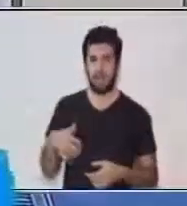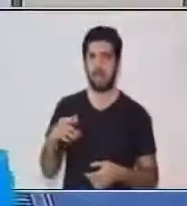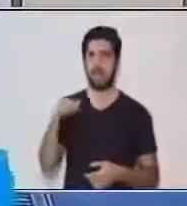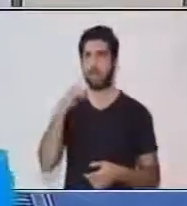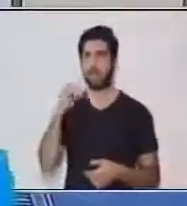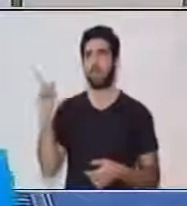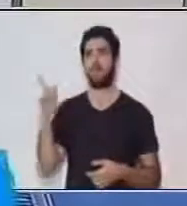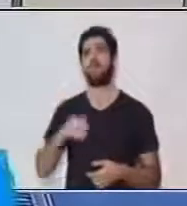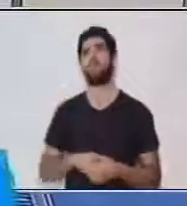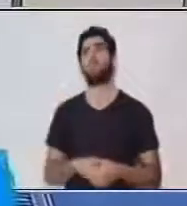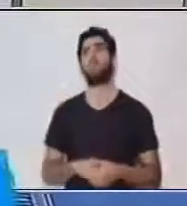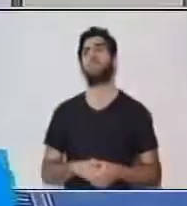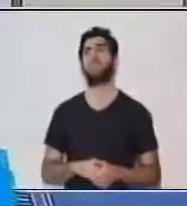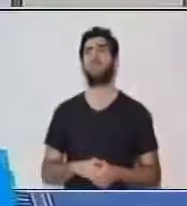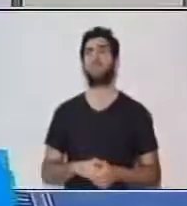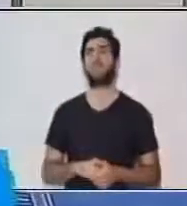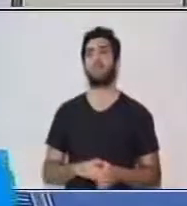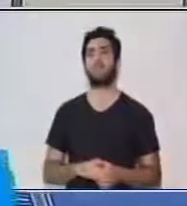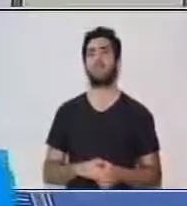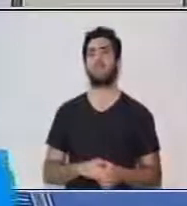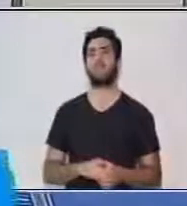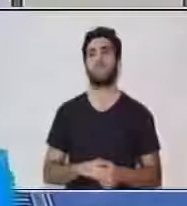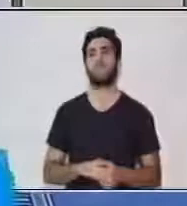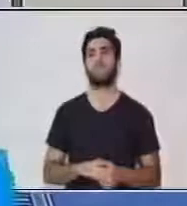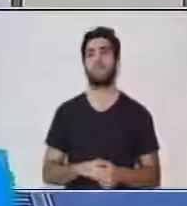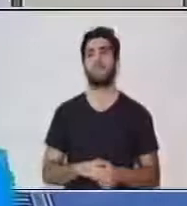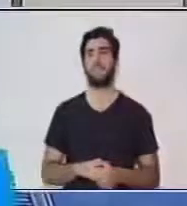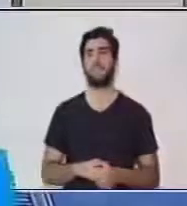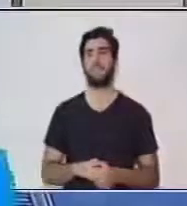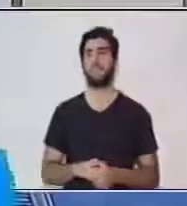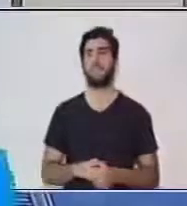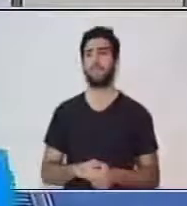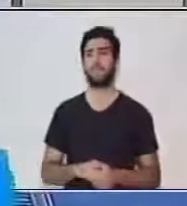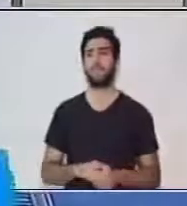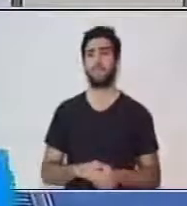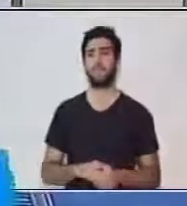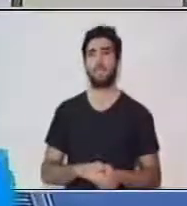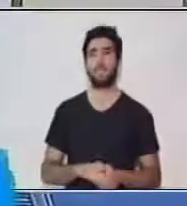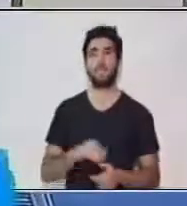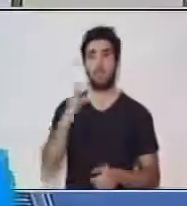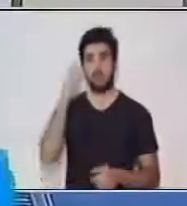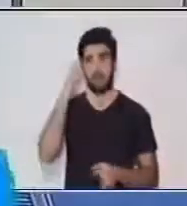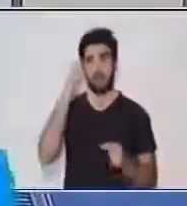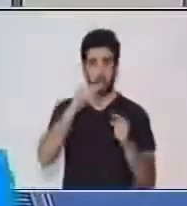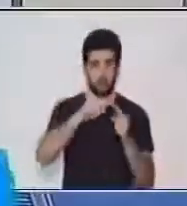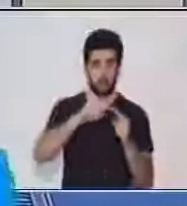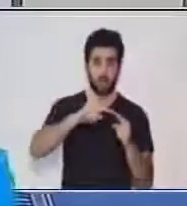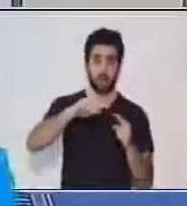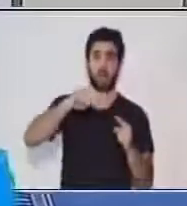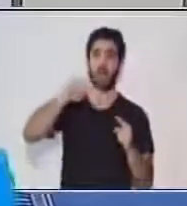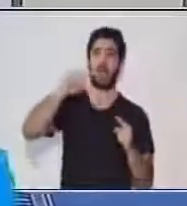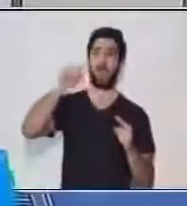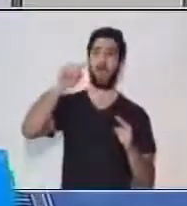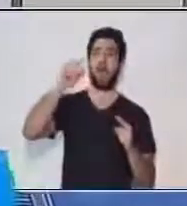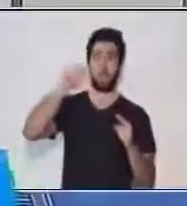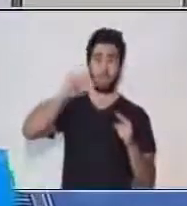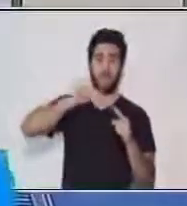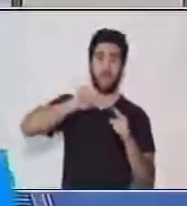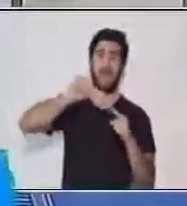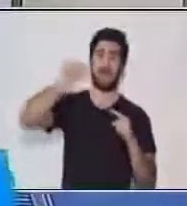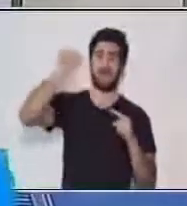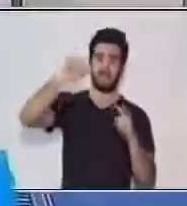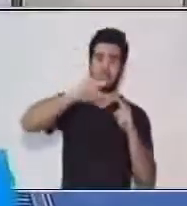Entonces, cuando estamos en el punto de equilibrio, la velocidad es máxima. Y cuando estamos en las